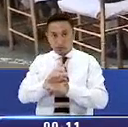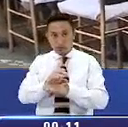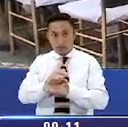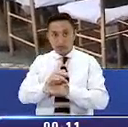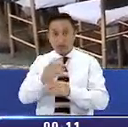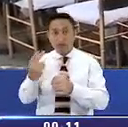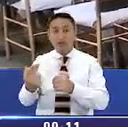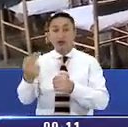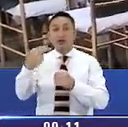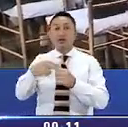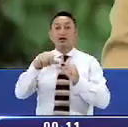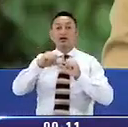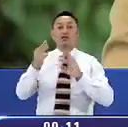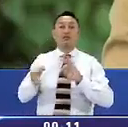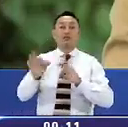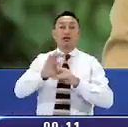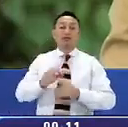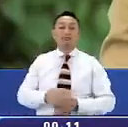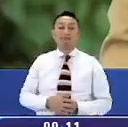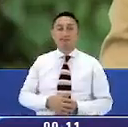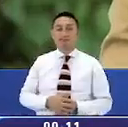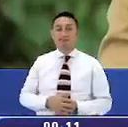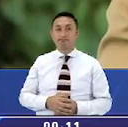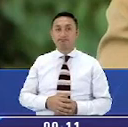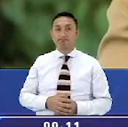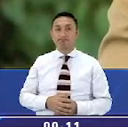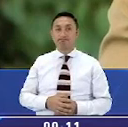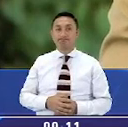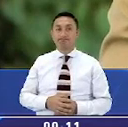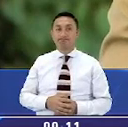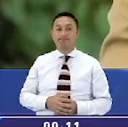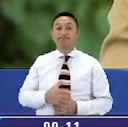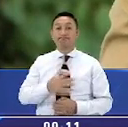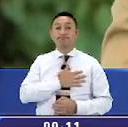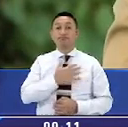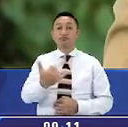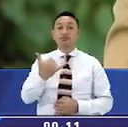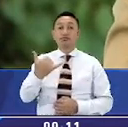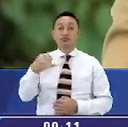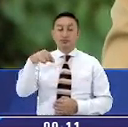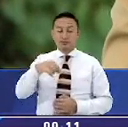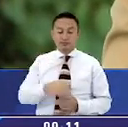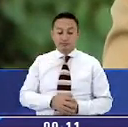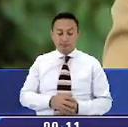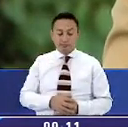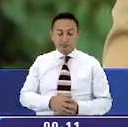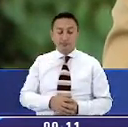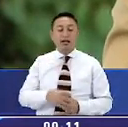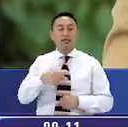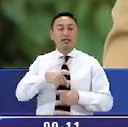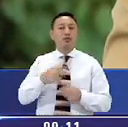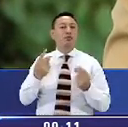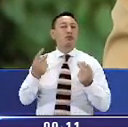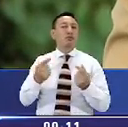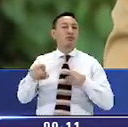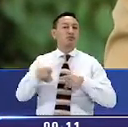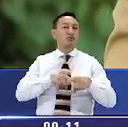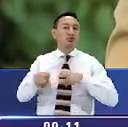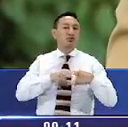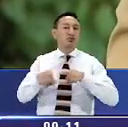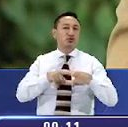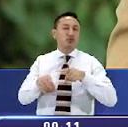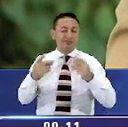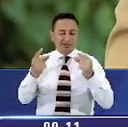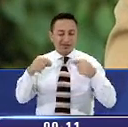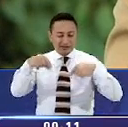participación familiar, entre otros. Nosotros estamos en este momento en una carrera contra el tiempo para ser más competitivos